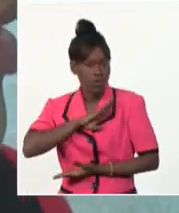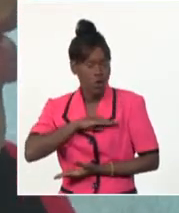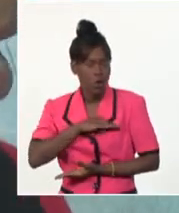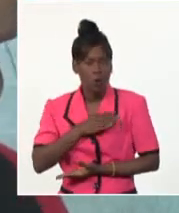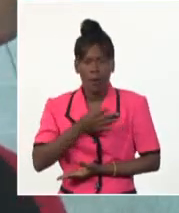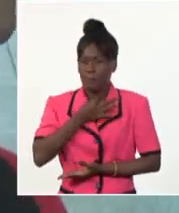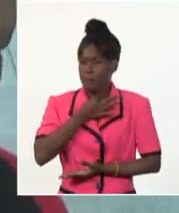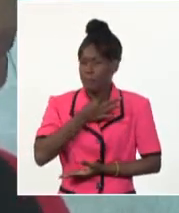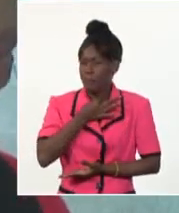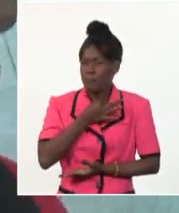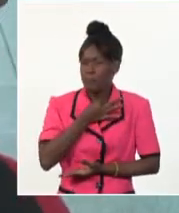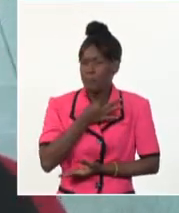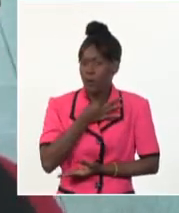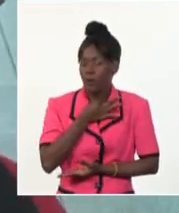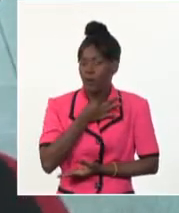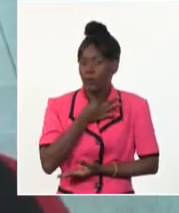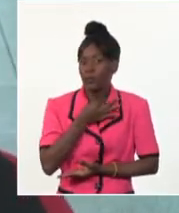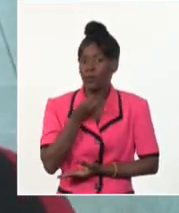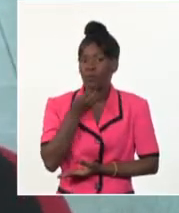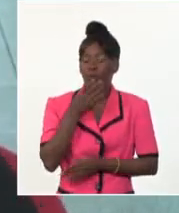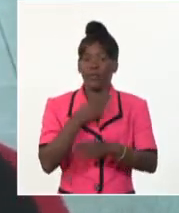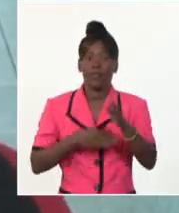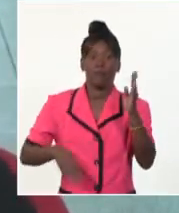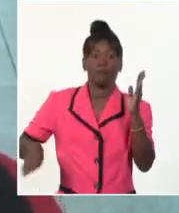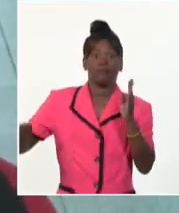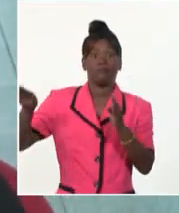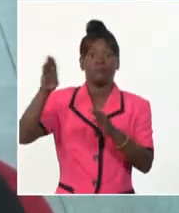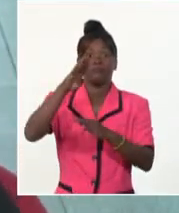sencilla, puede llegar